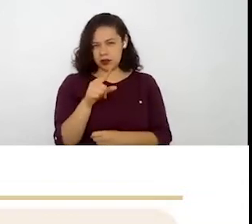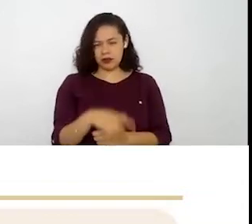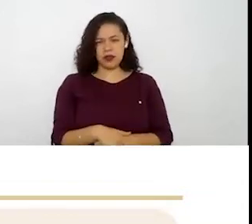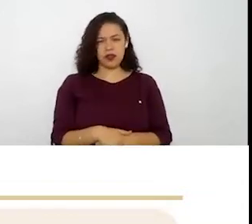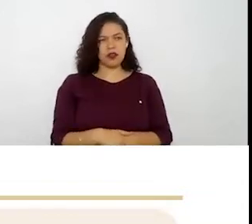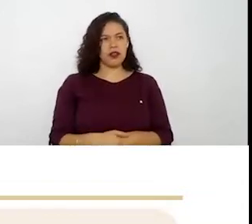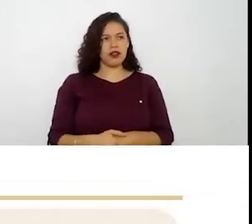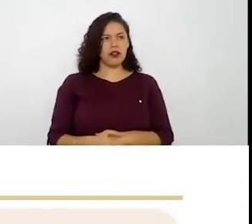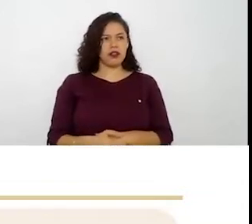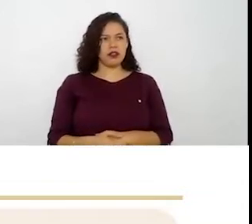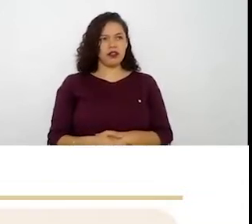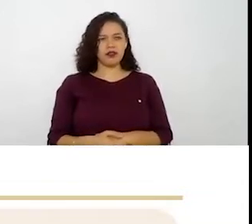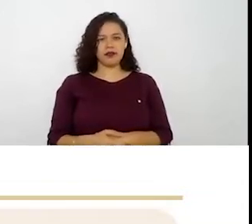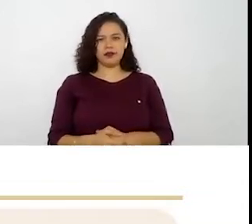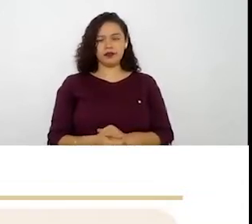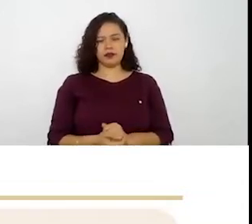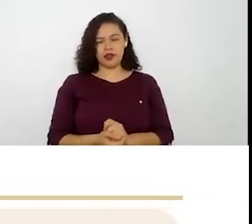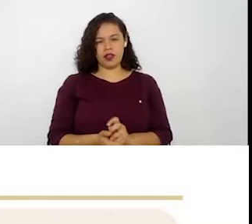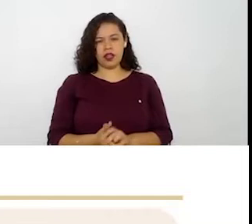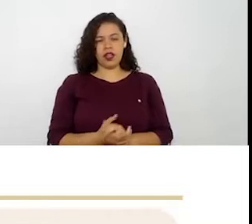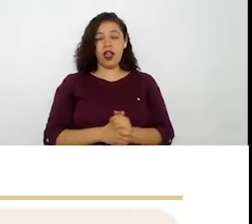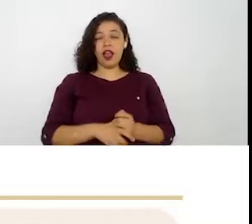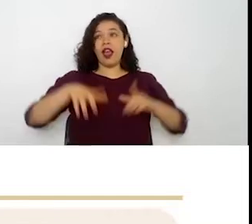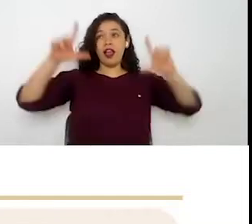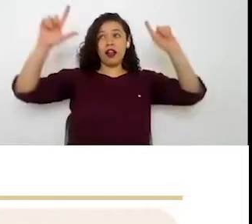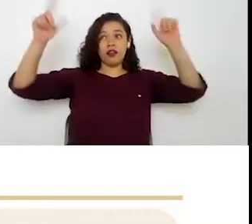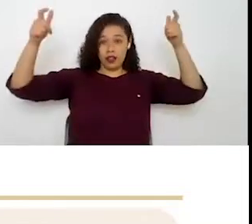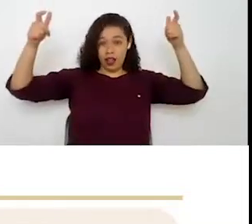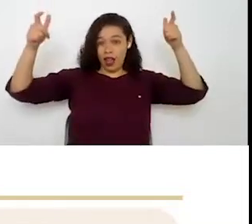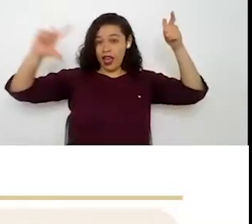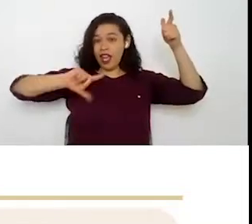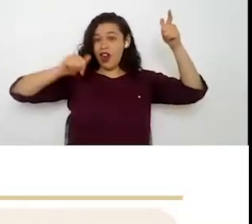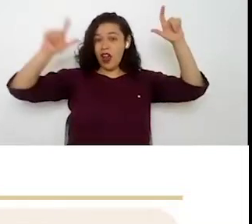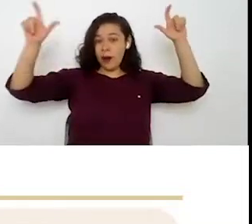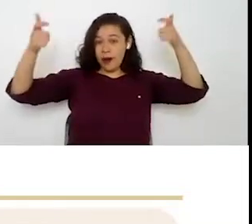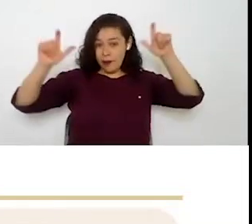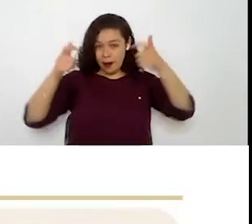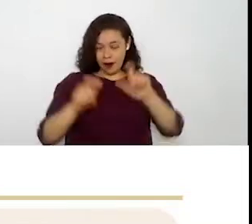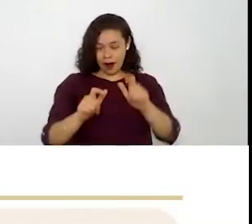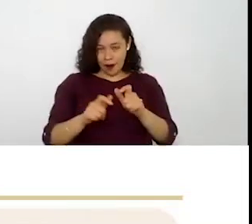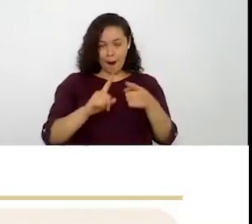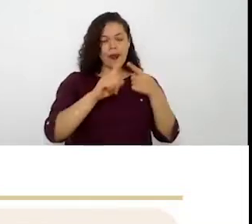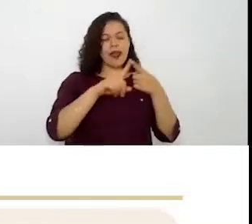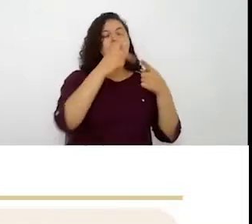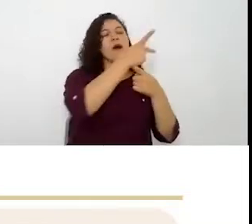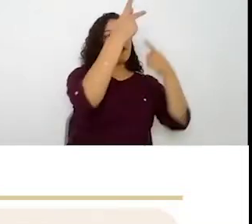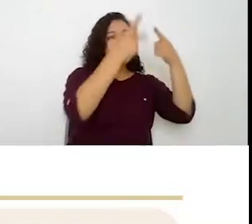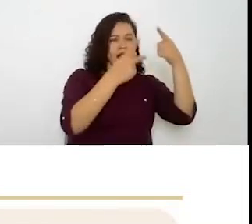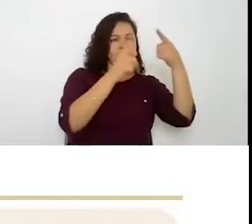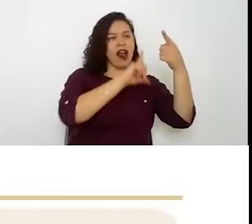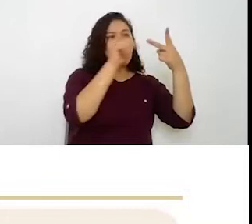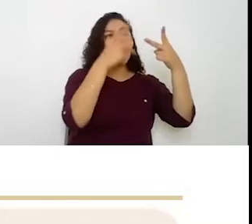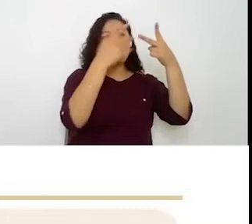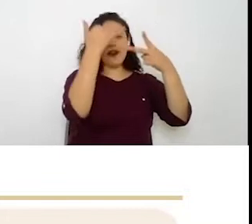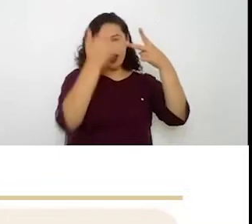digamos que va de lo general a lo particular va a partir de un programa después se plantea un proyecto